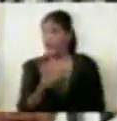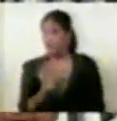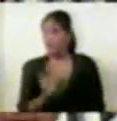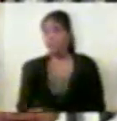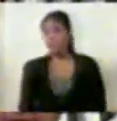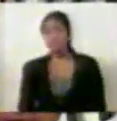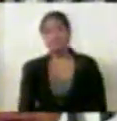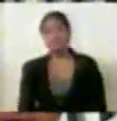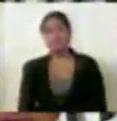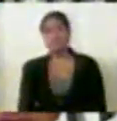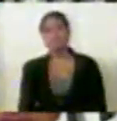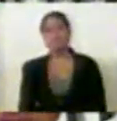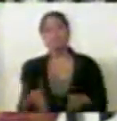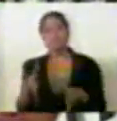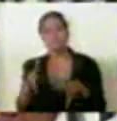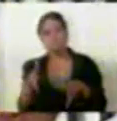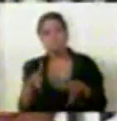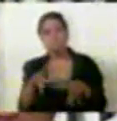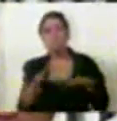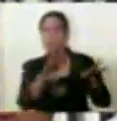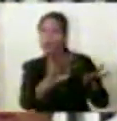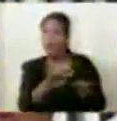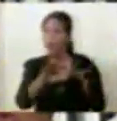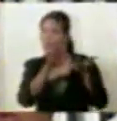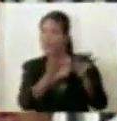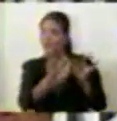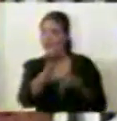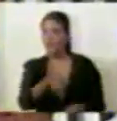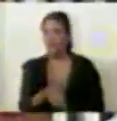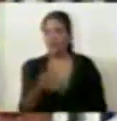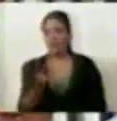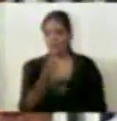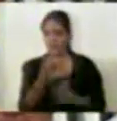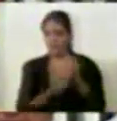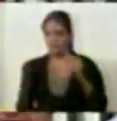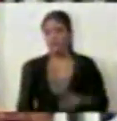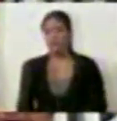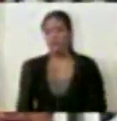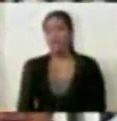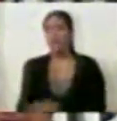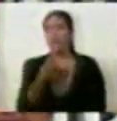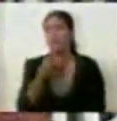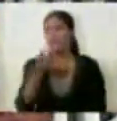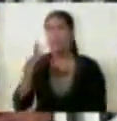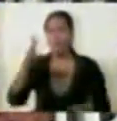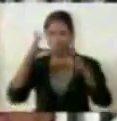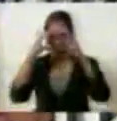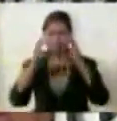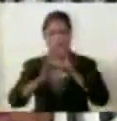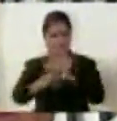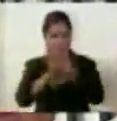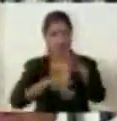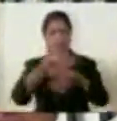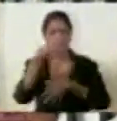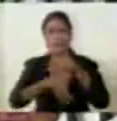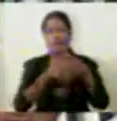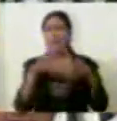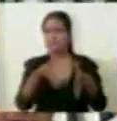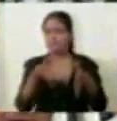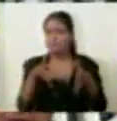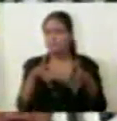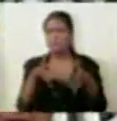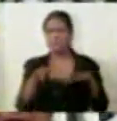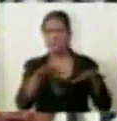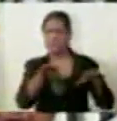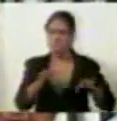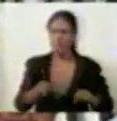convencer, vencer y convencer. Lo decía Delcy muy claro, el triunfo del